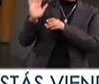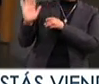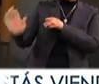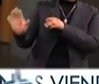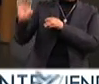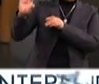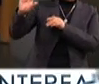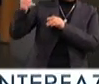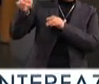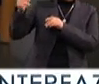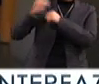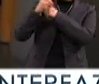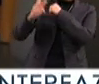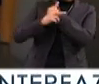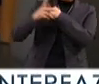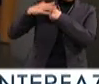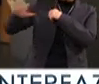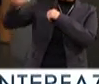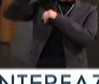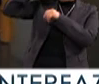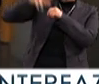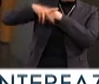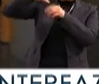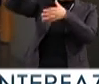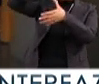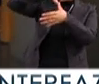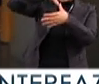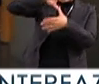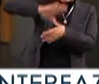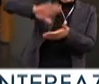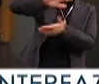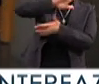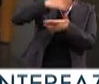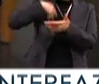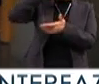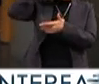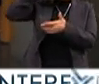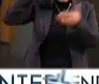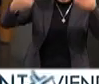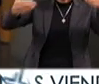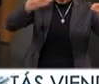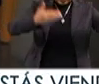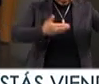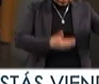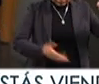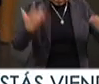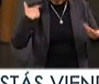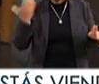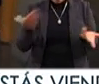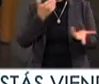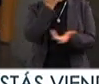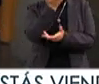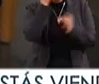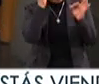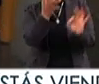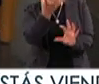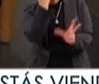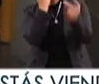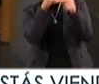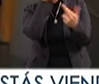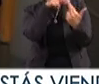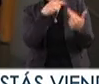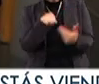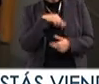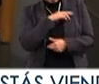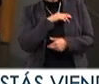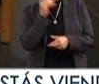sobre otros países de otros contextos, europeos, americanos y asiáticos y es que los rendimientos de los alumnos de esa región